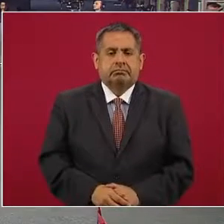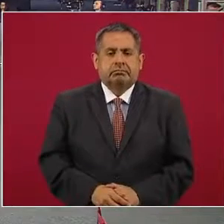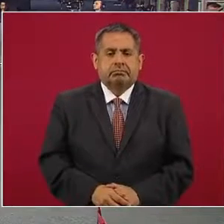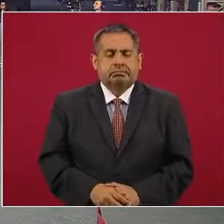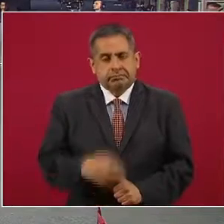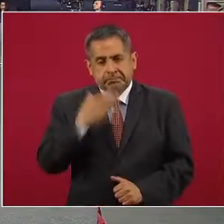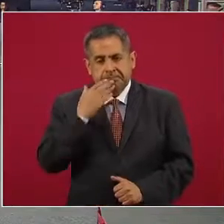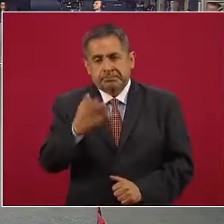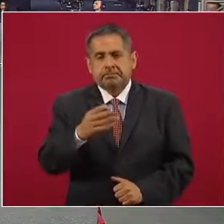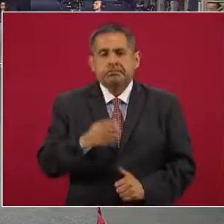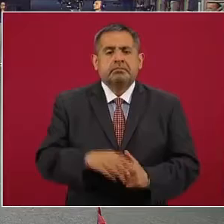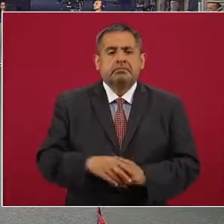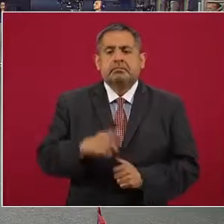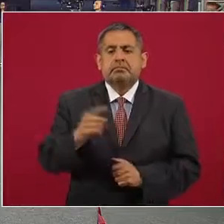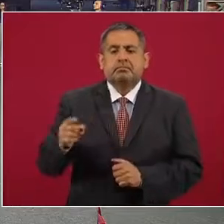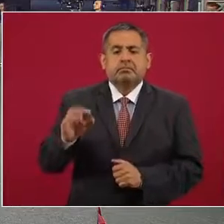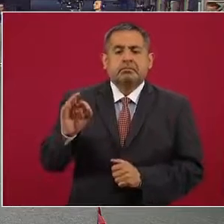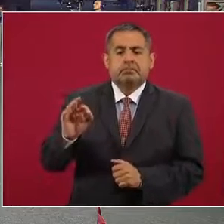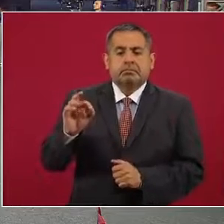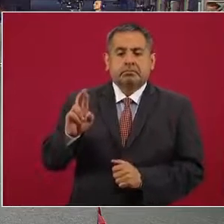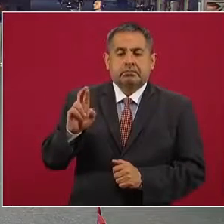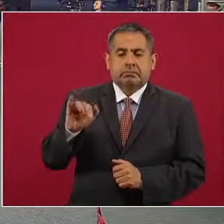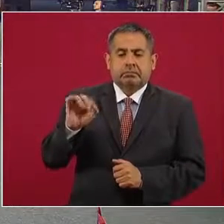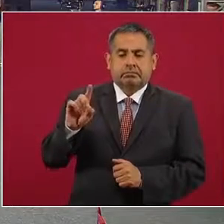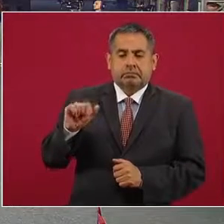Muy bien, vamos con Frida.